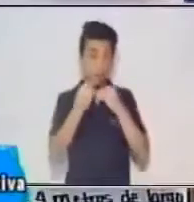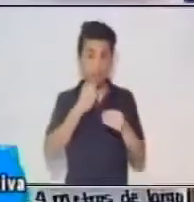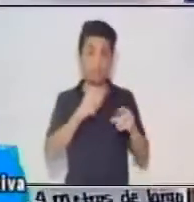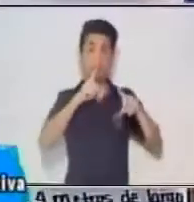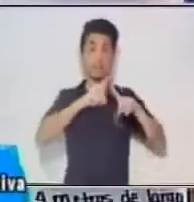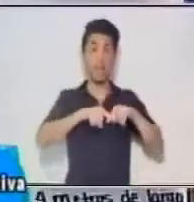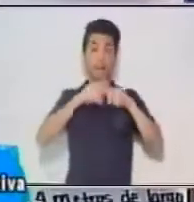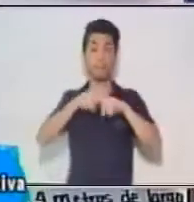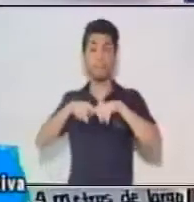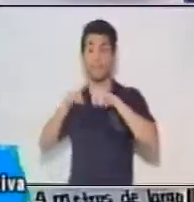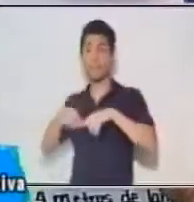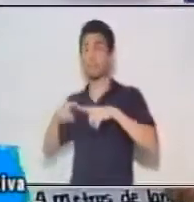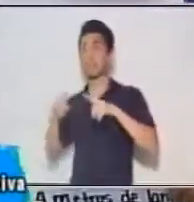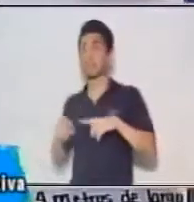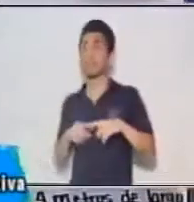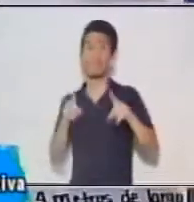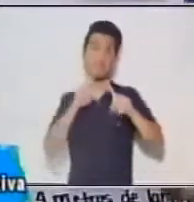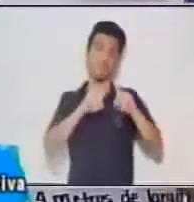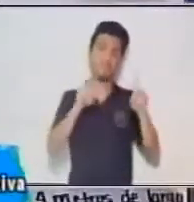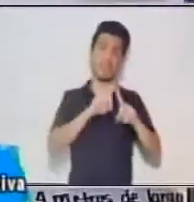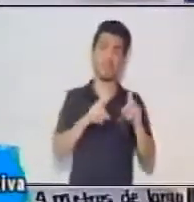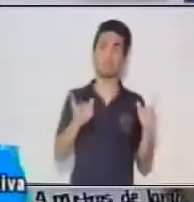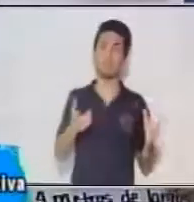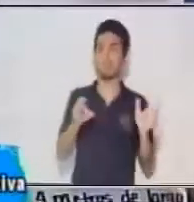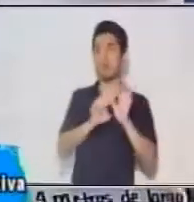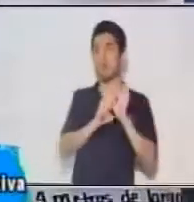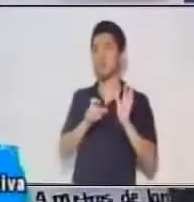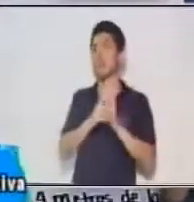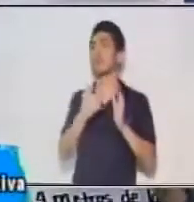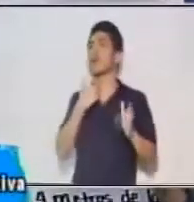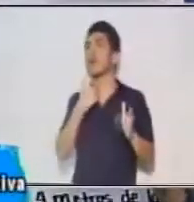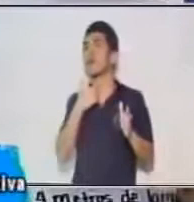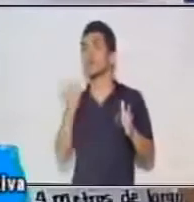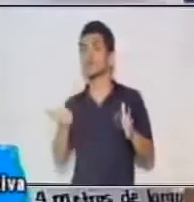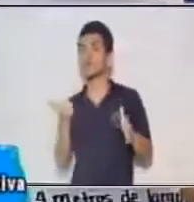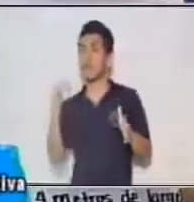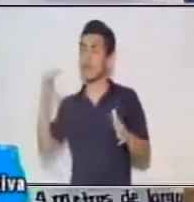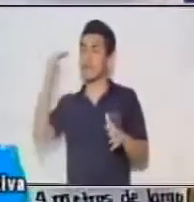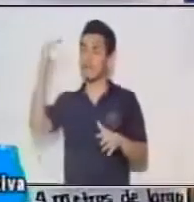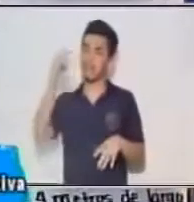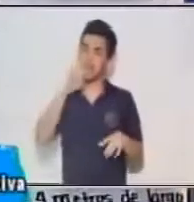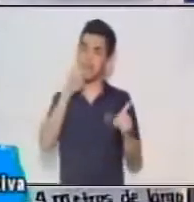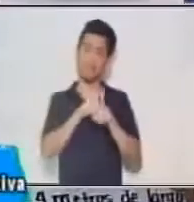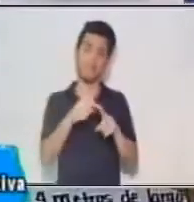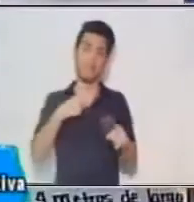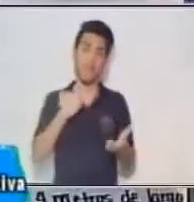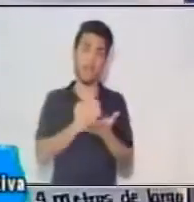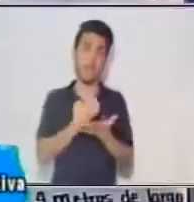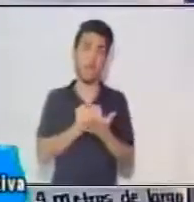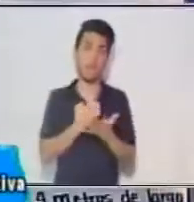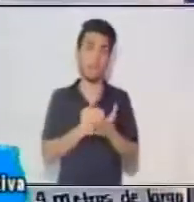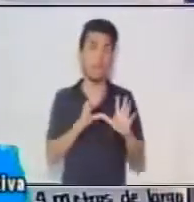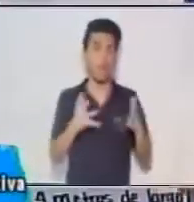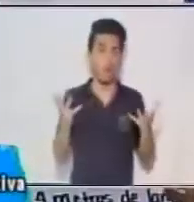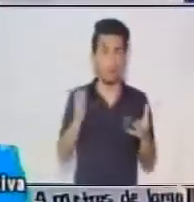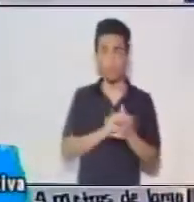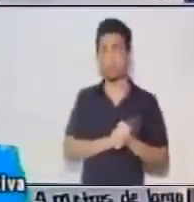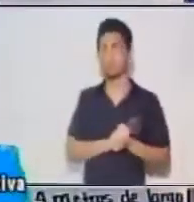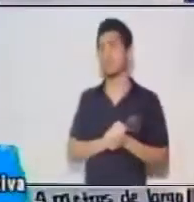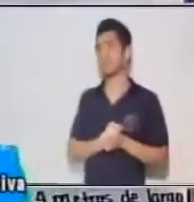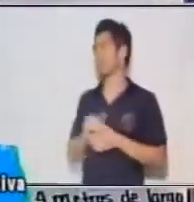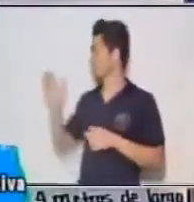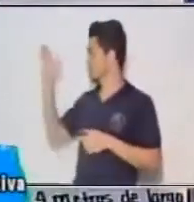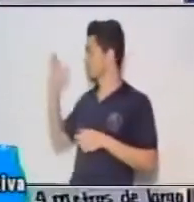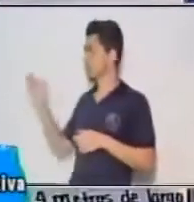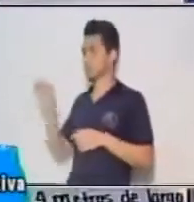varía según numerosos factores, gustos, edades y medios económicos. También le puedo decir que la cultura